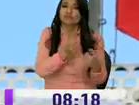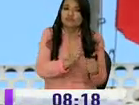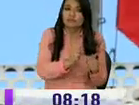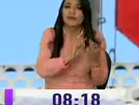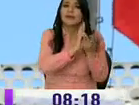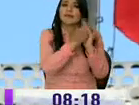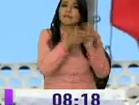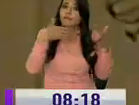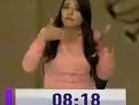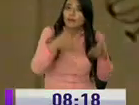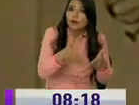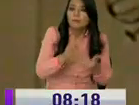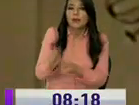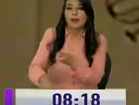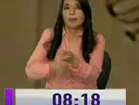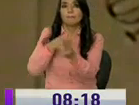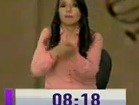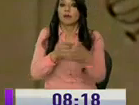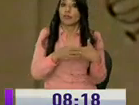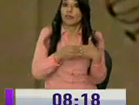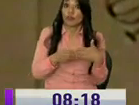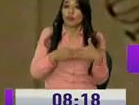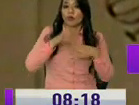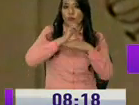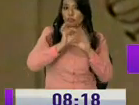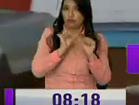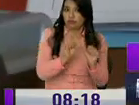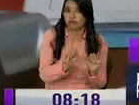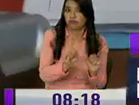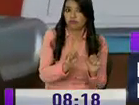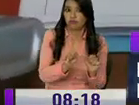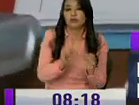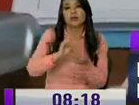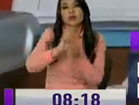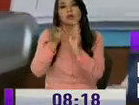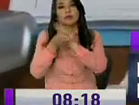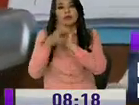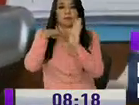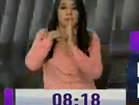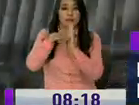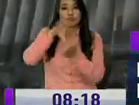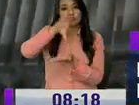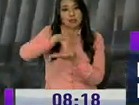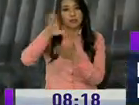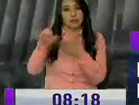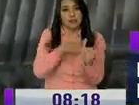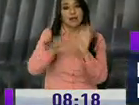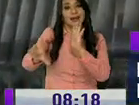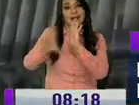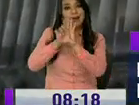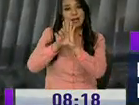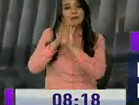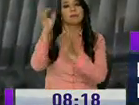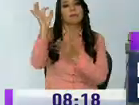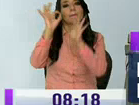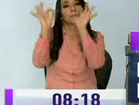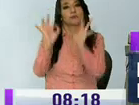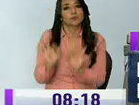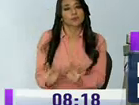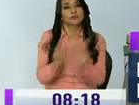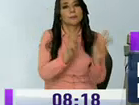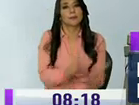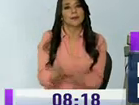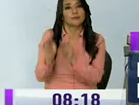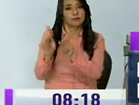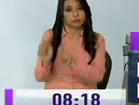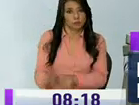reformas destinadas a apoyar la dolarización de Ecuador, como la reforma del Banco Central y el Código Orgánico de Presupuesto y